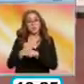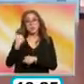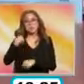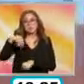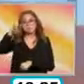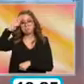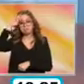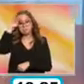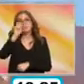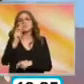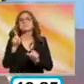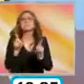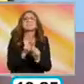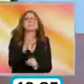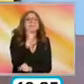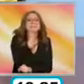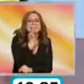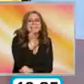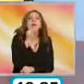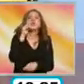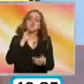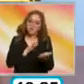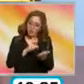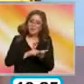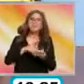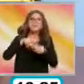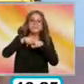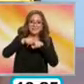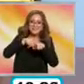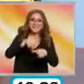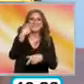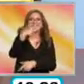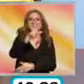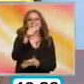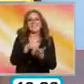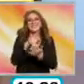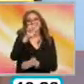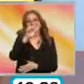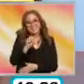nos vamos a un brevísimo corte, pero todavía hay mucho aquí en tus